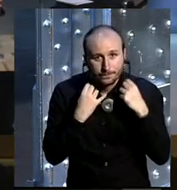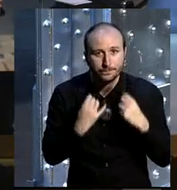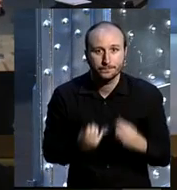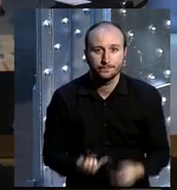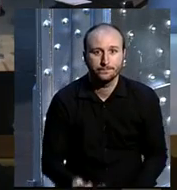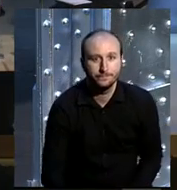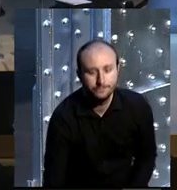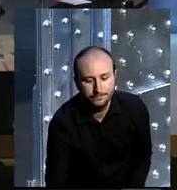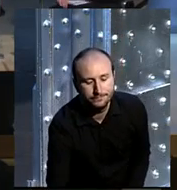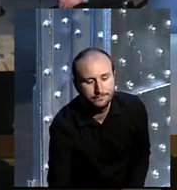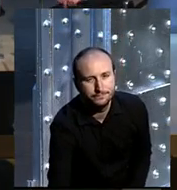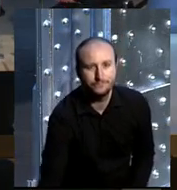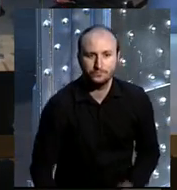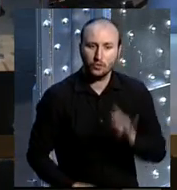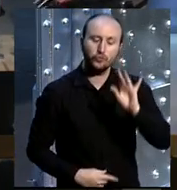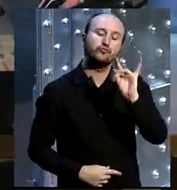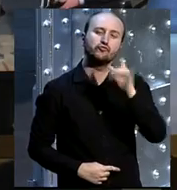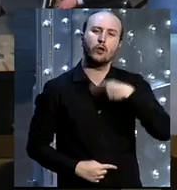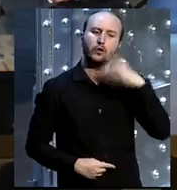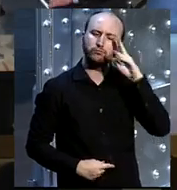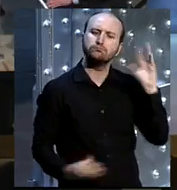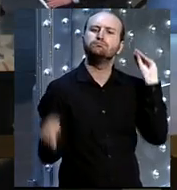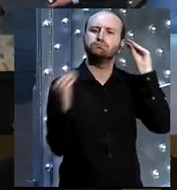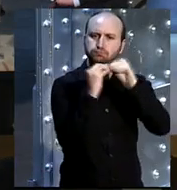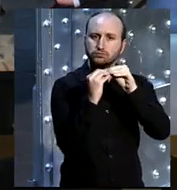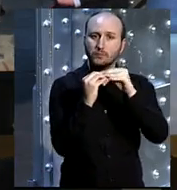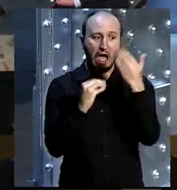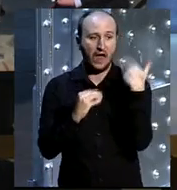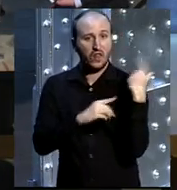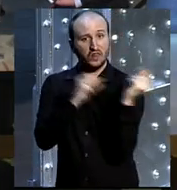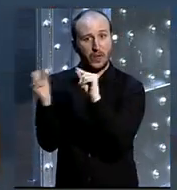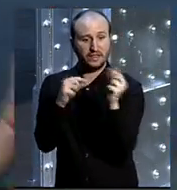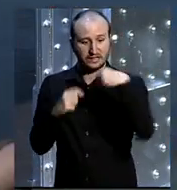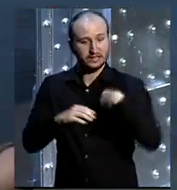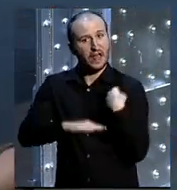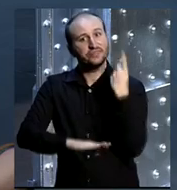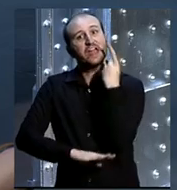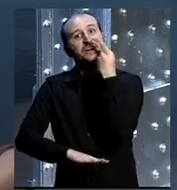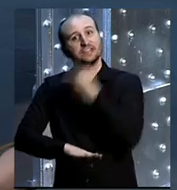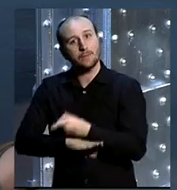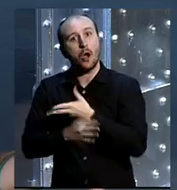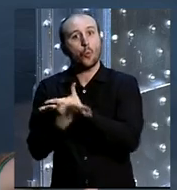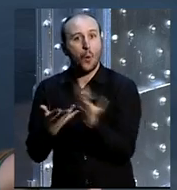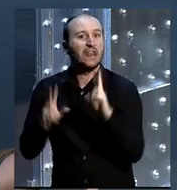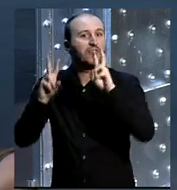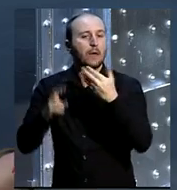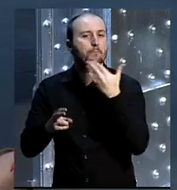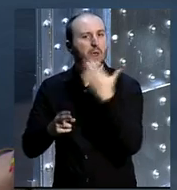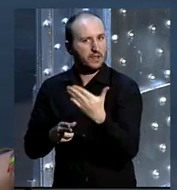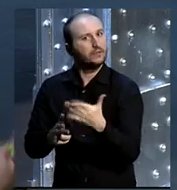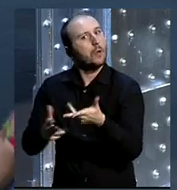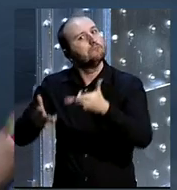los debates precisamente en esta directiva ha sido en torno al tema del consentimiento,